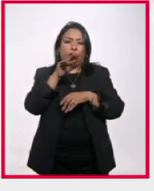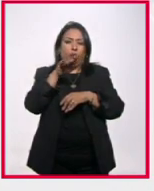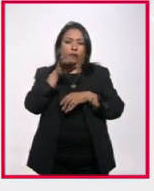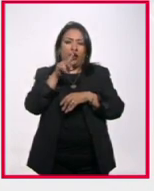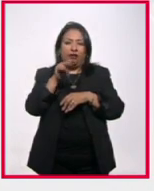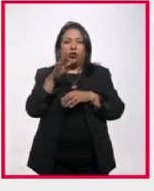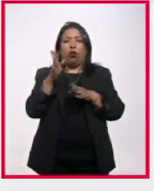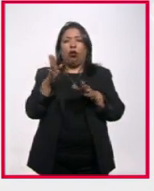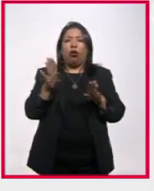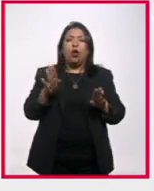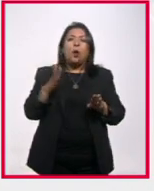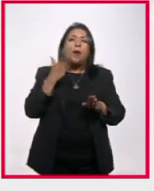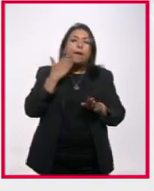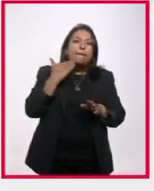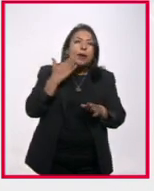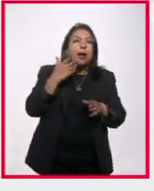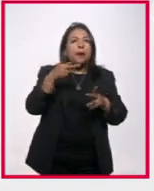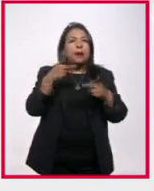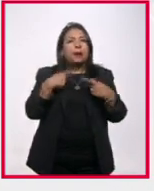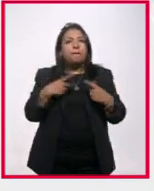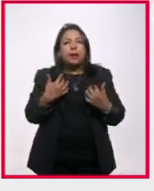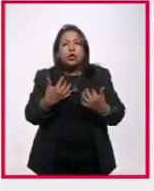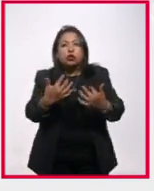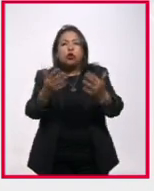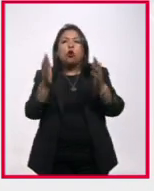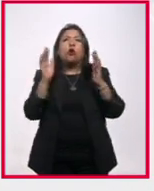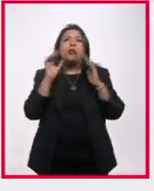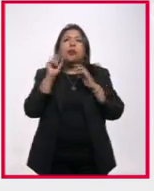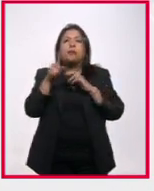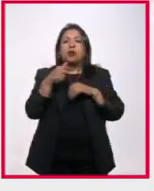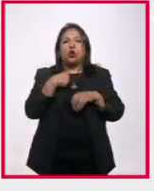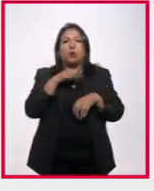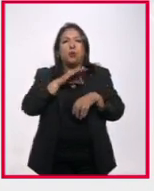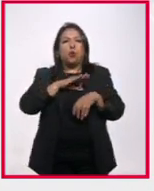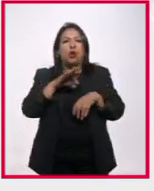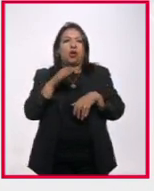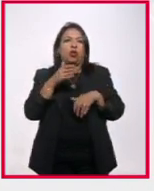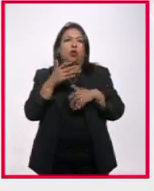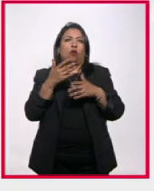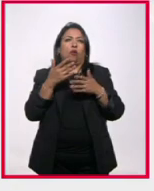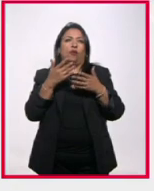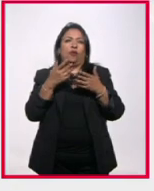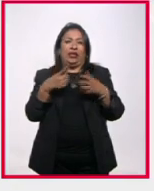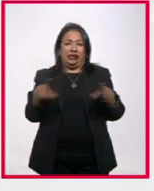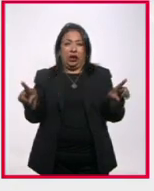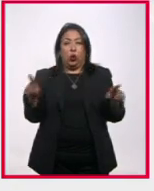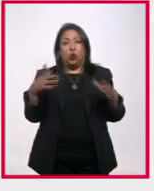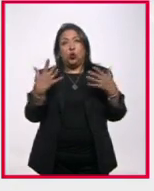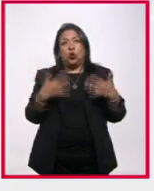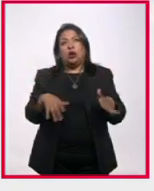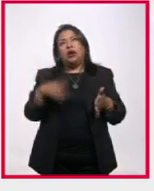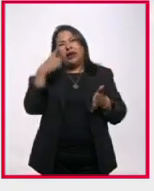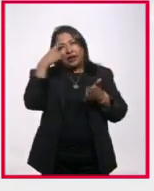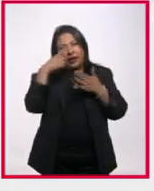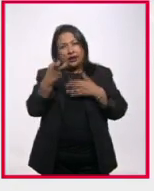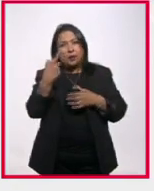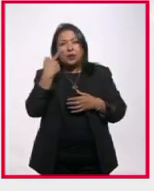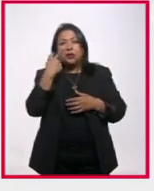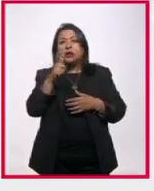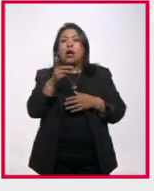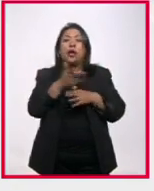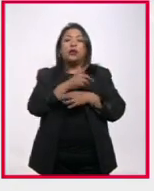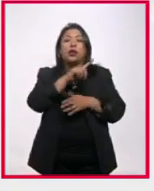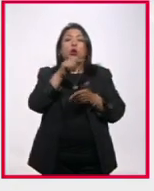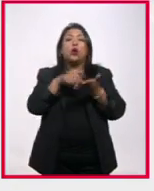el carisma con el público, la capacidad de desarrollarte, yo creo que esa la notaste... desde que estabas